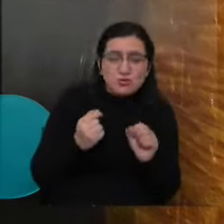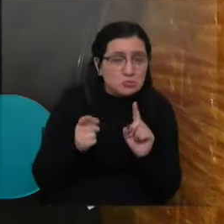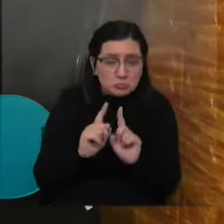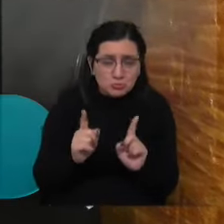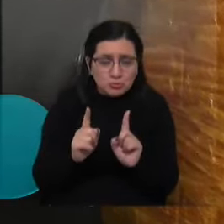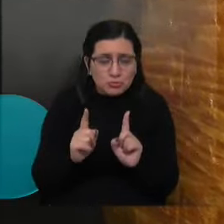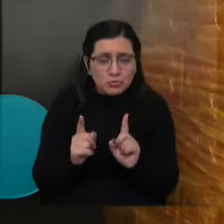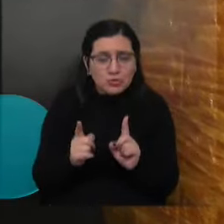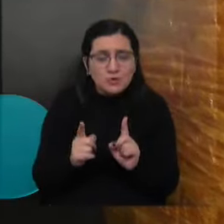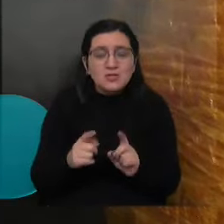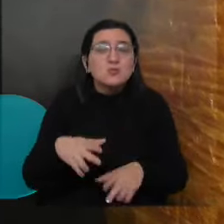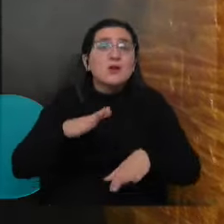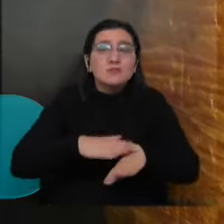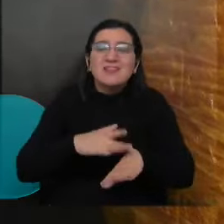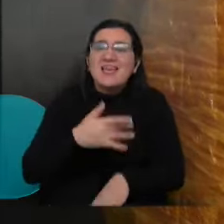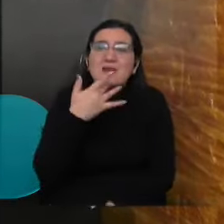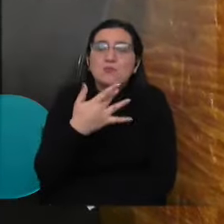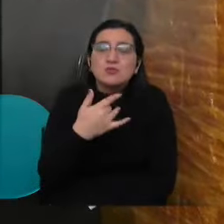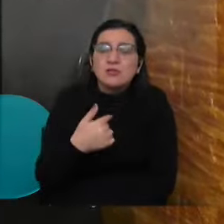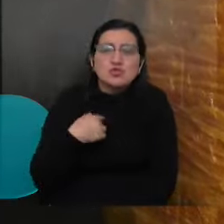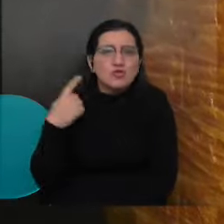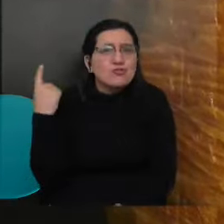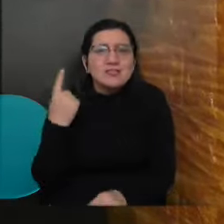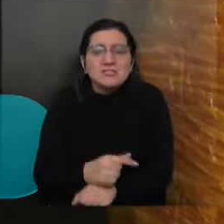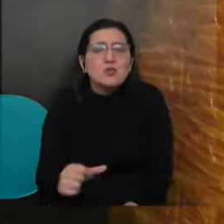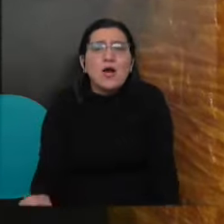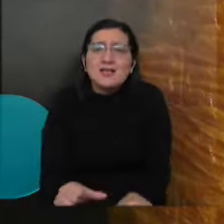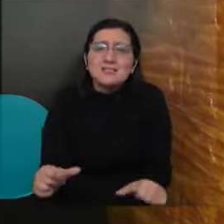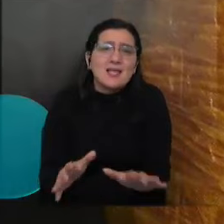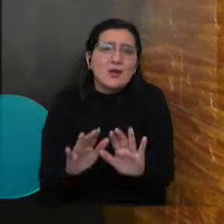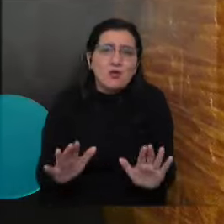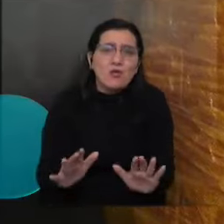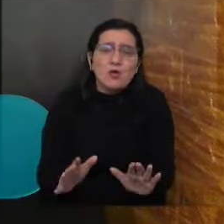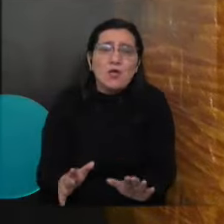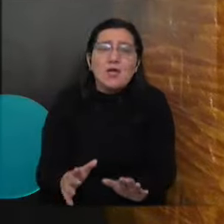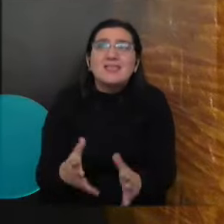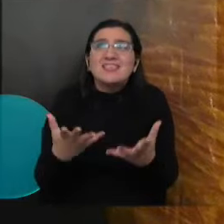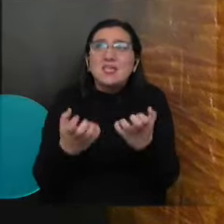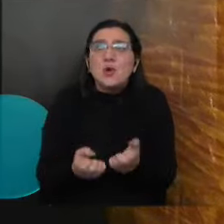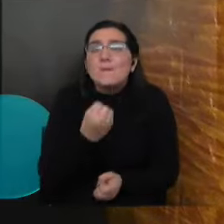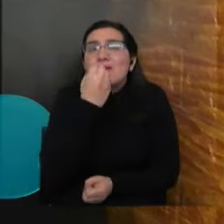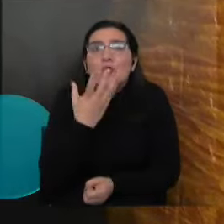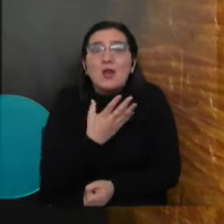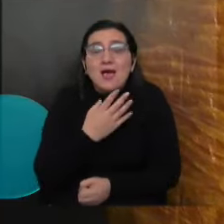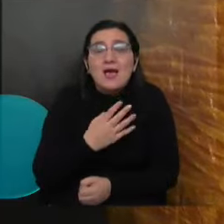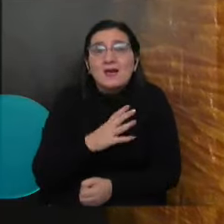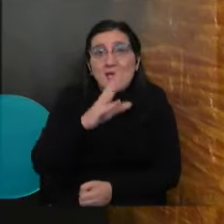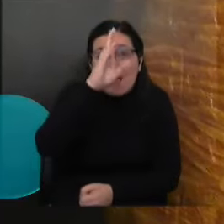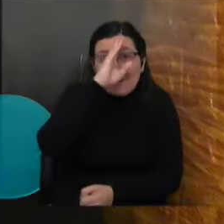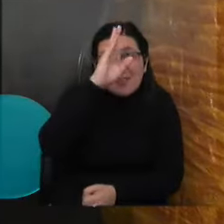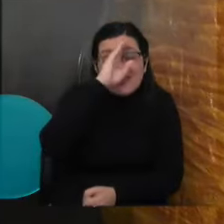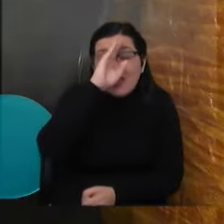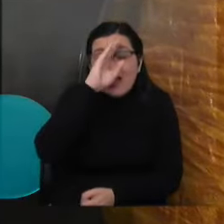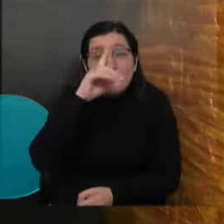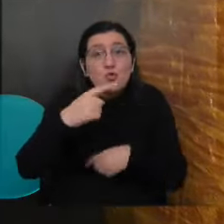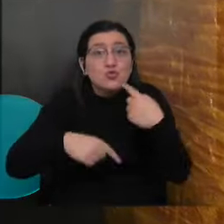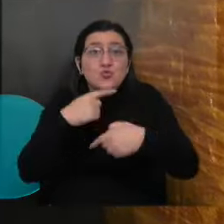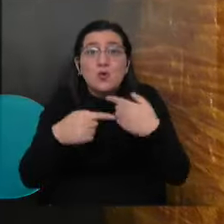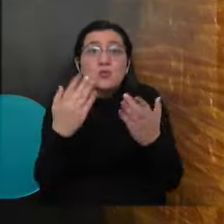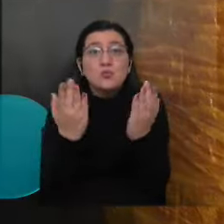responsabilidad hermosa que yo decido afrontarla desde esto que te decía desde mejorar desde estudiar desde intentar hacer el mejor